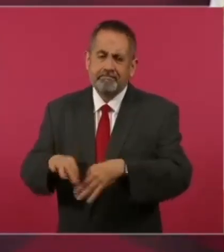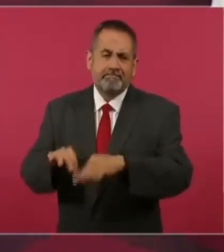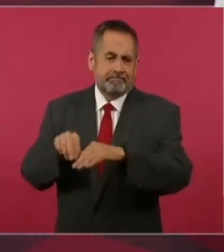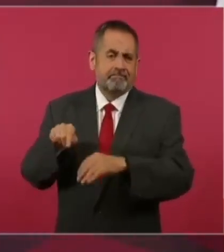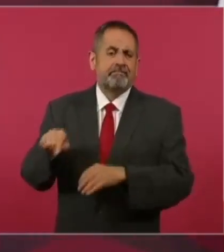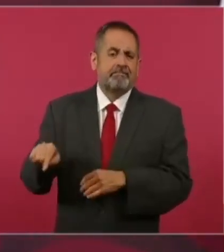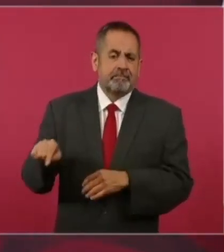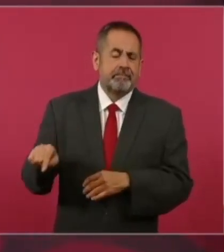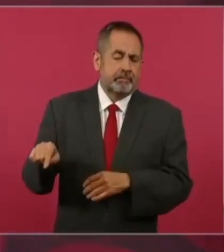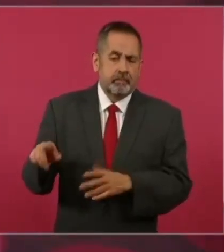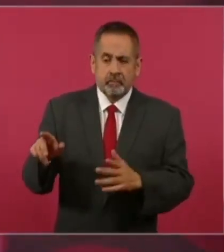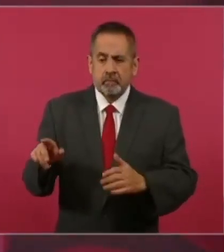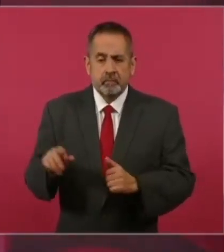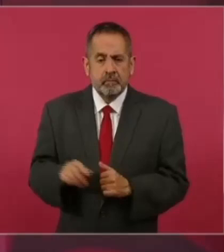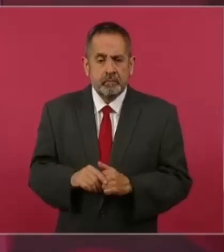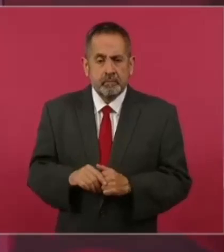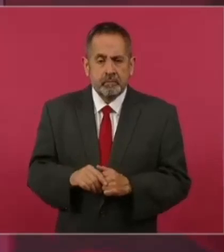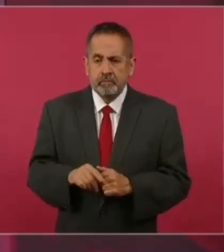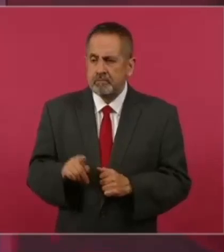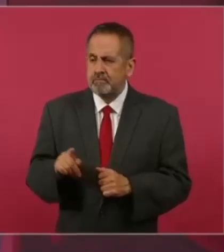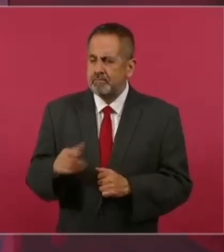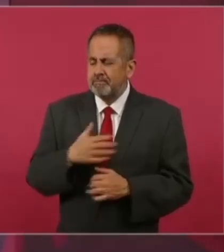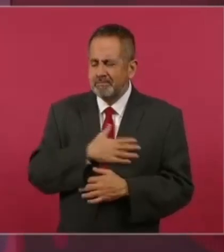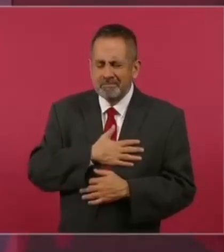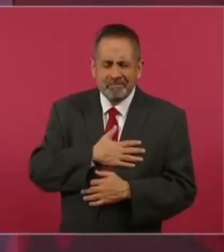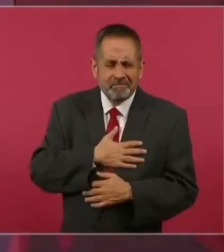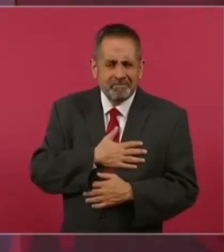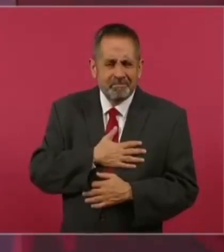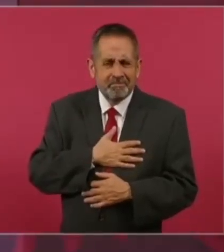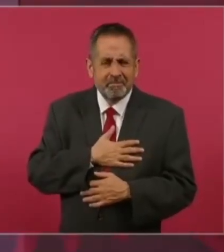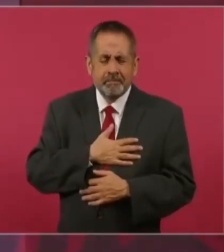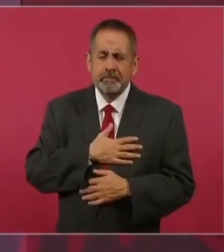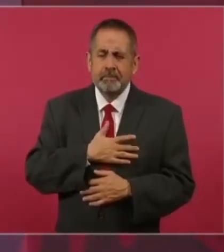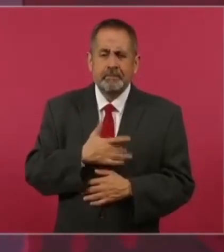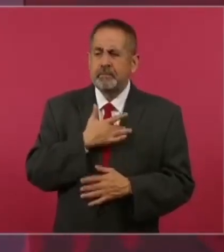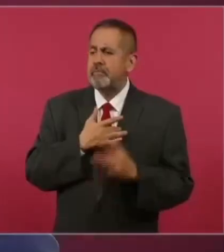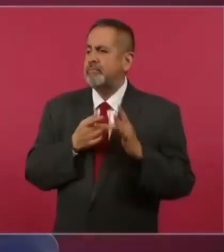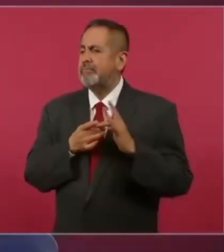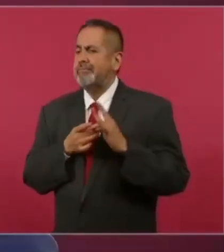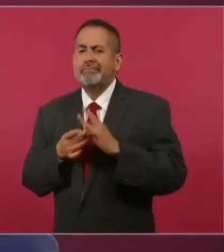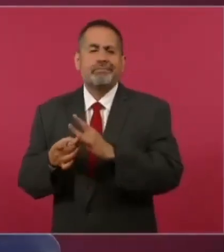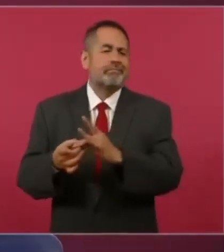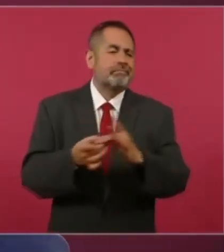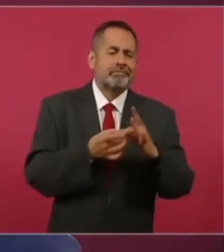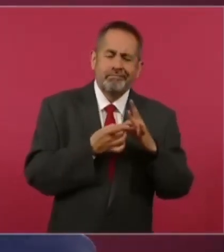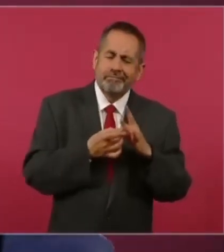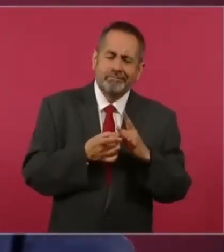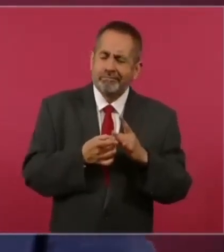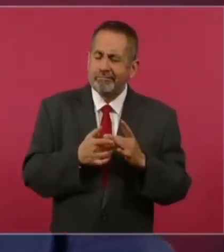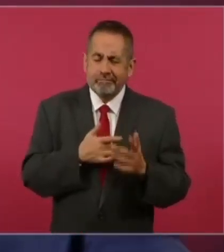de la fraternidad, lo que